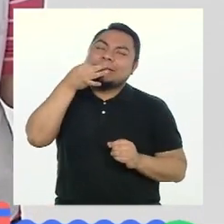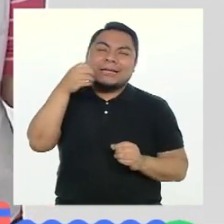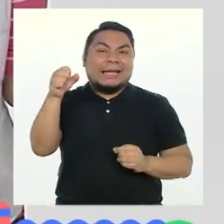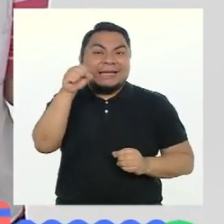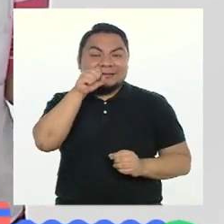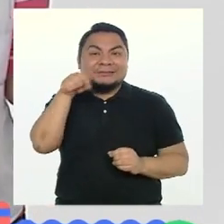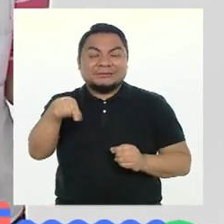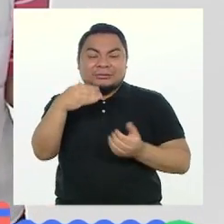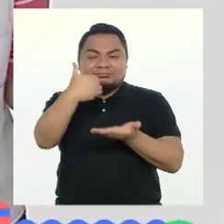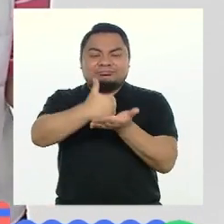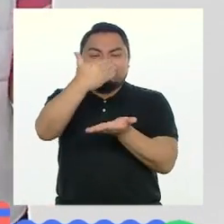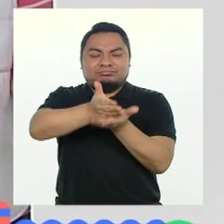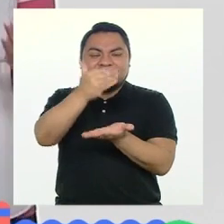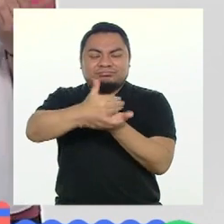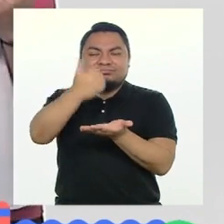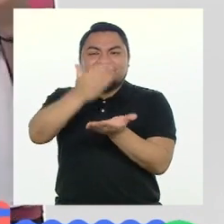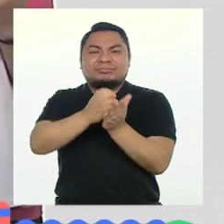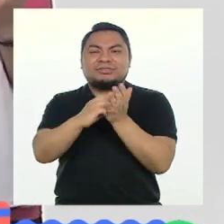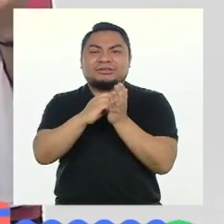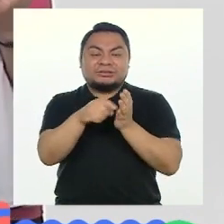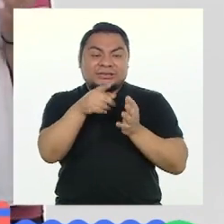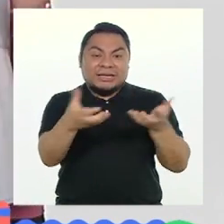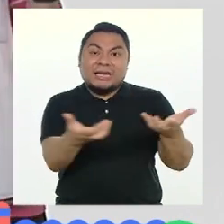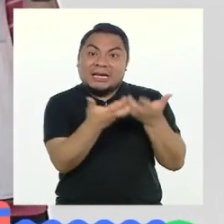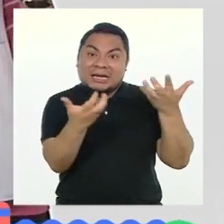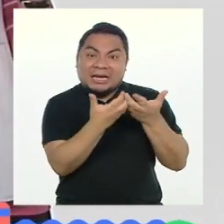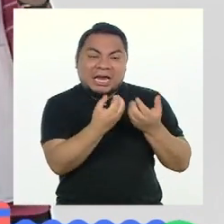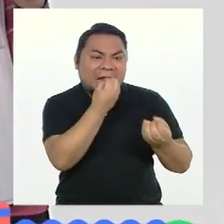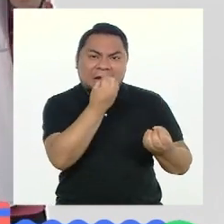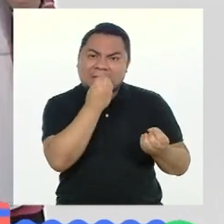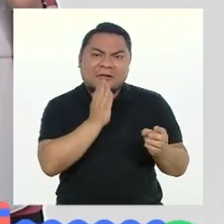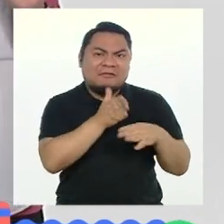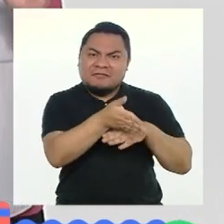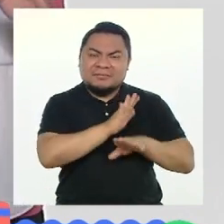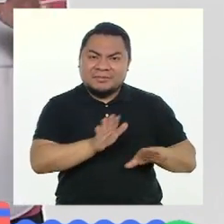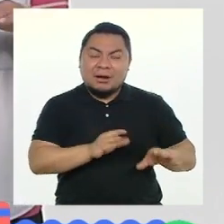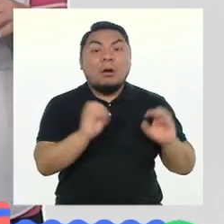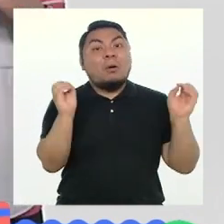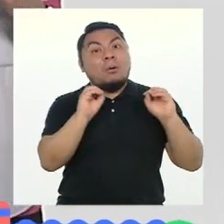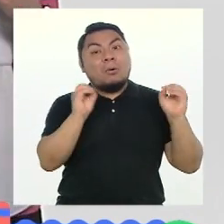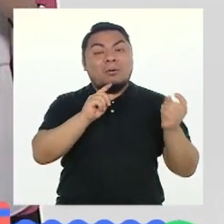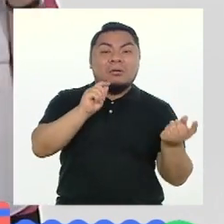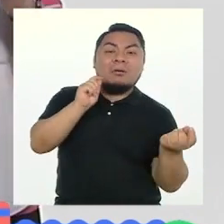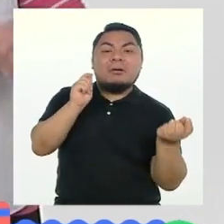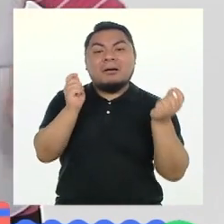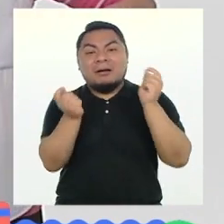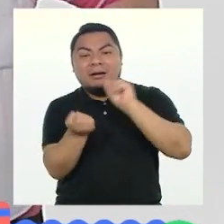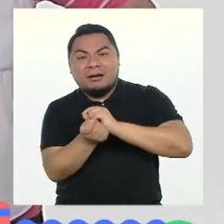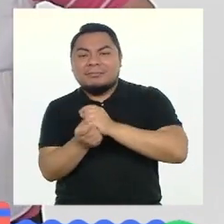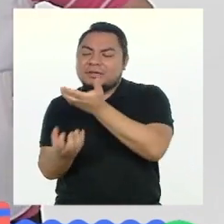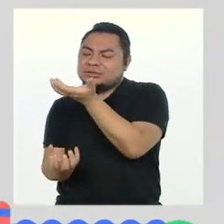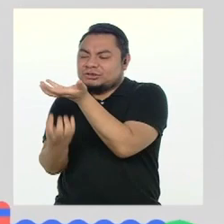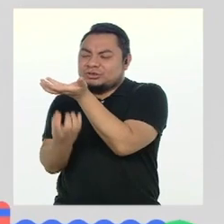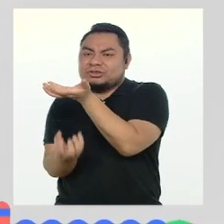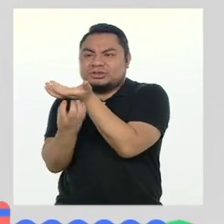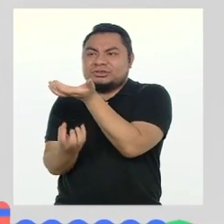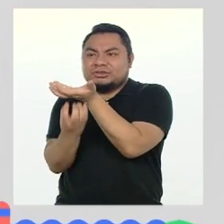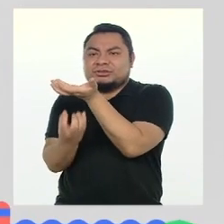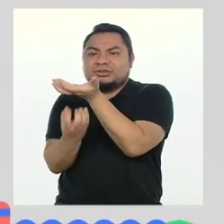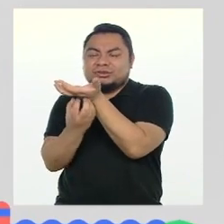deliciosa zanahoria rallada cruda en nuestra ensalada. O podemos cambiarla un poquito y sancocharla.